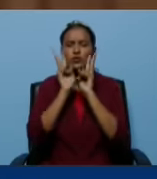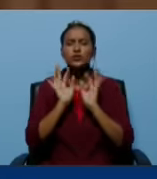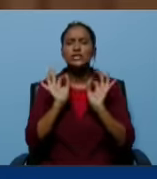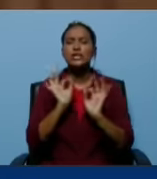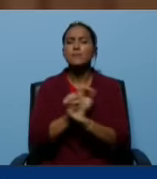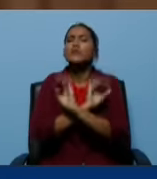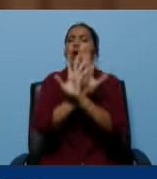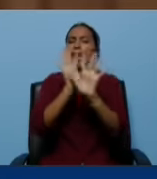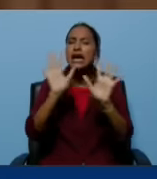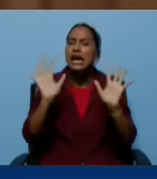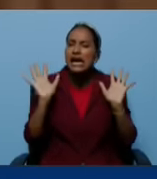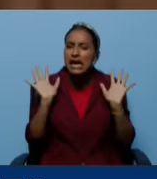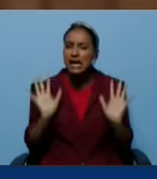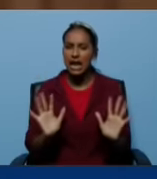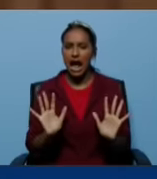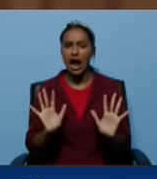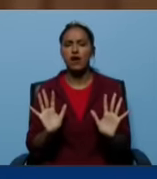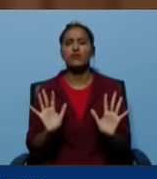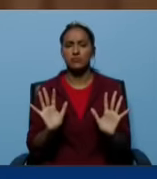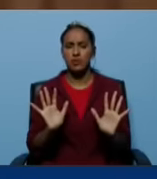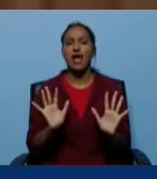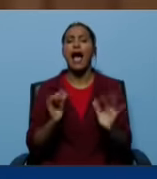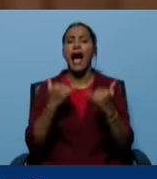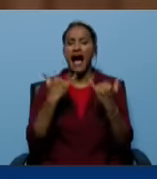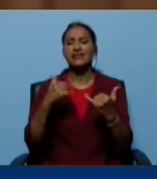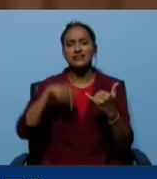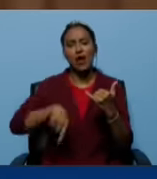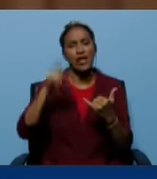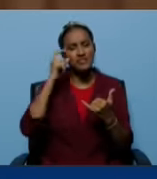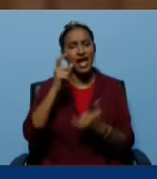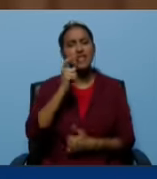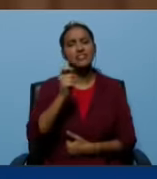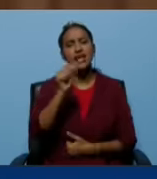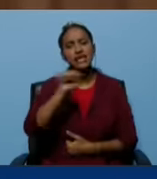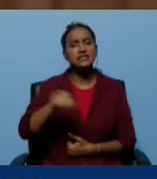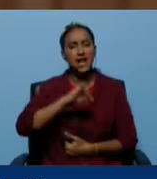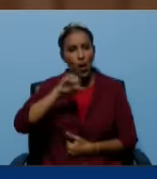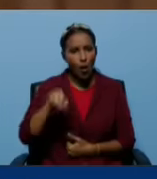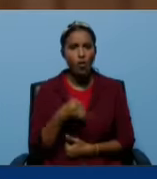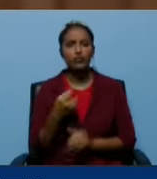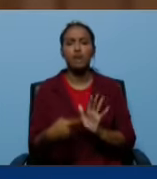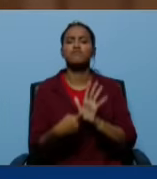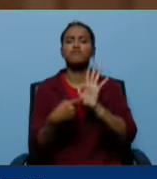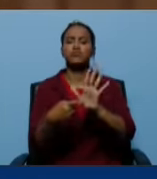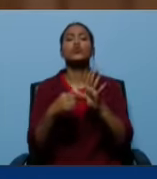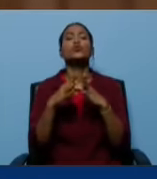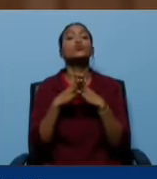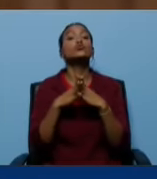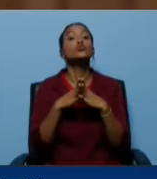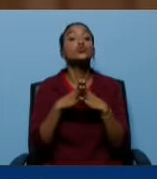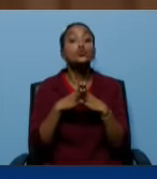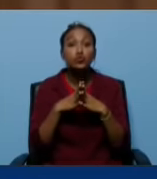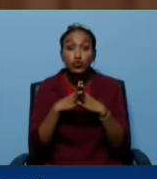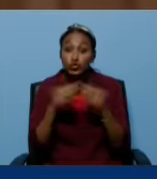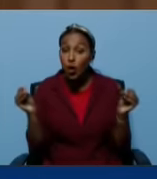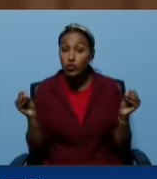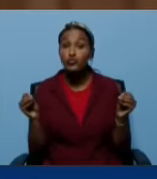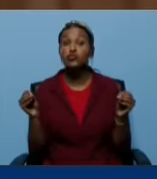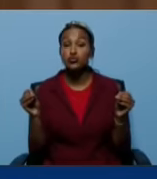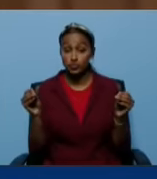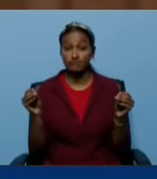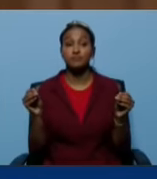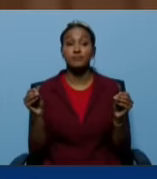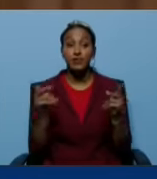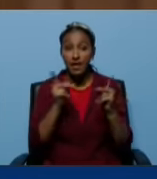hasta el día de hoy. El Tribunal Supremo de Justicia ha dado parte de todos los momentos de este proceso